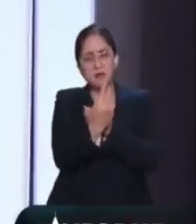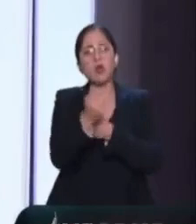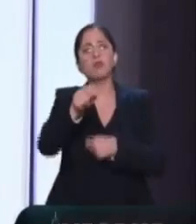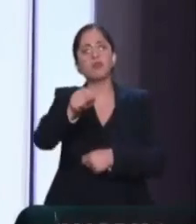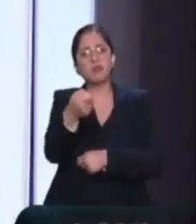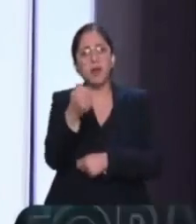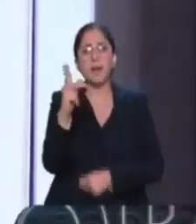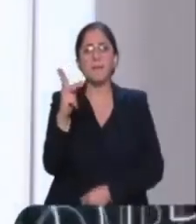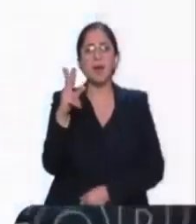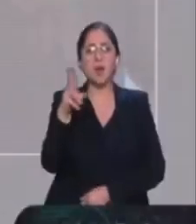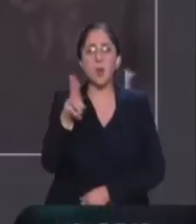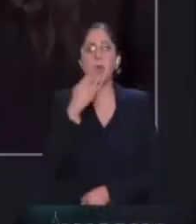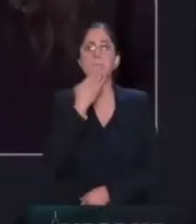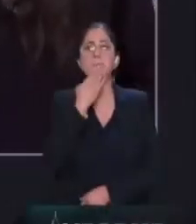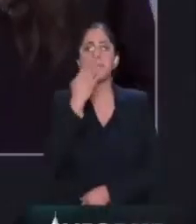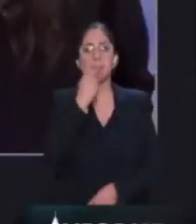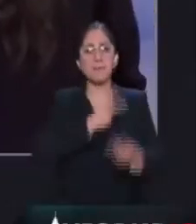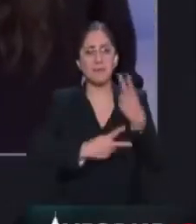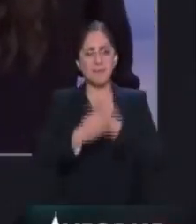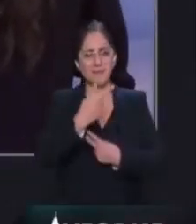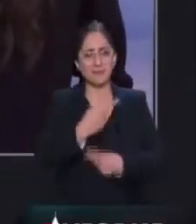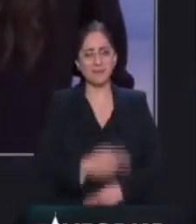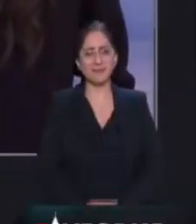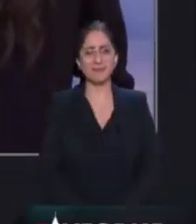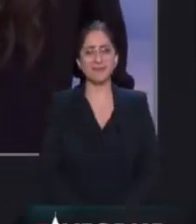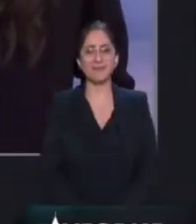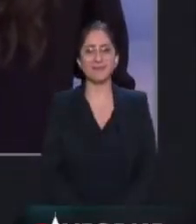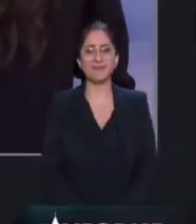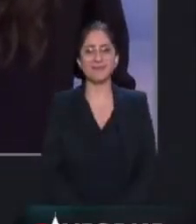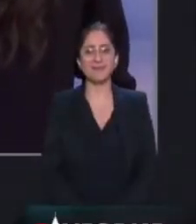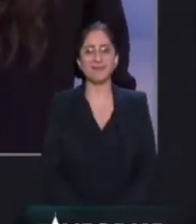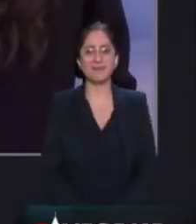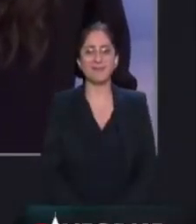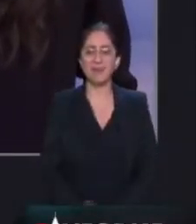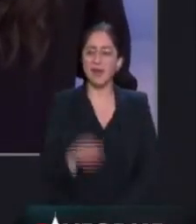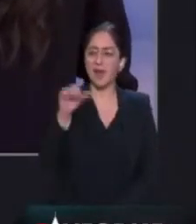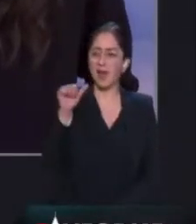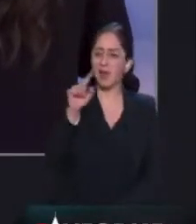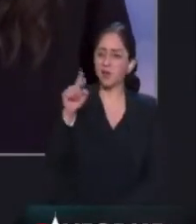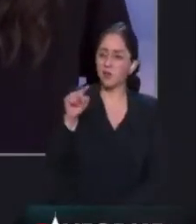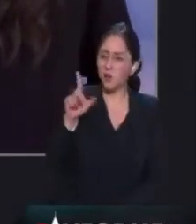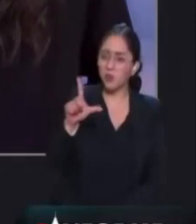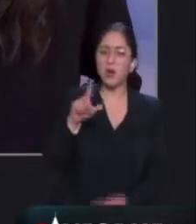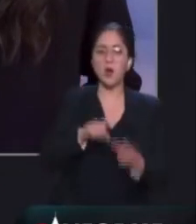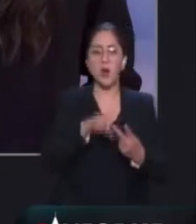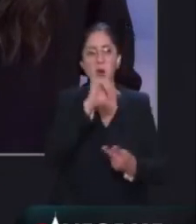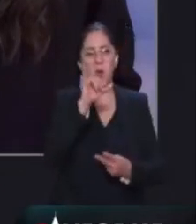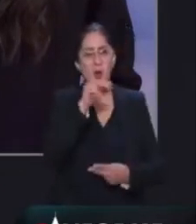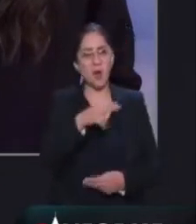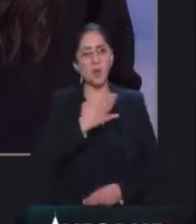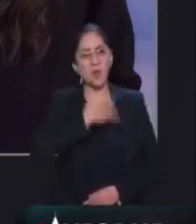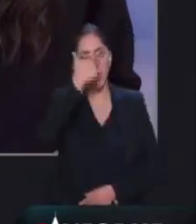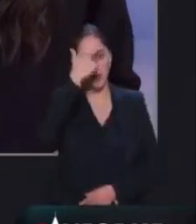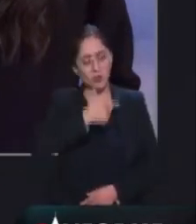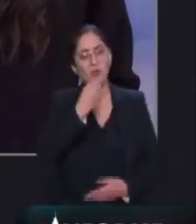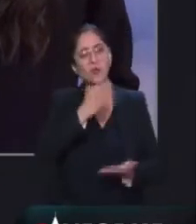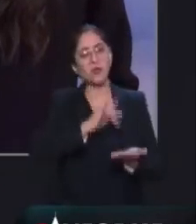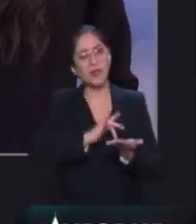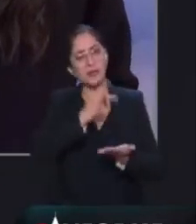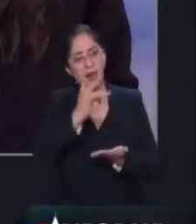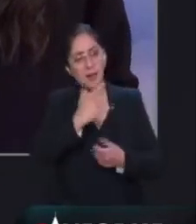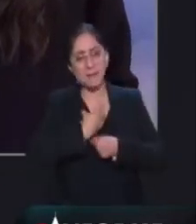Perú. Bienvenido, Juan José. Azul, ¿qué tal? ¿Cómo estamos? Juan, muy buenas noches. Gracias por invitarme y dispuesto a